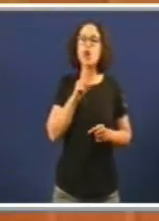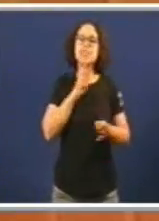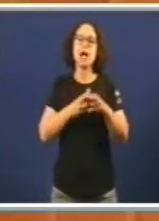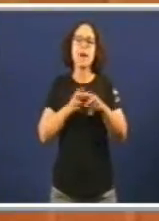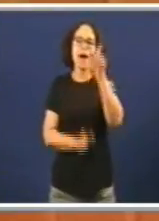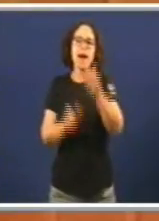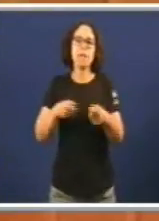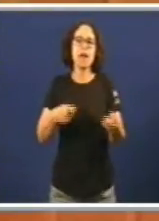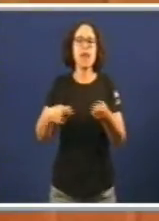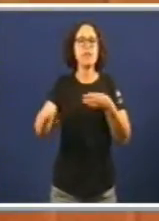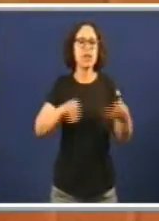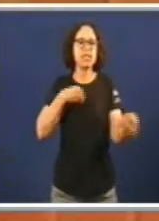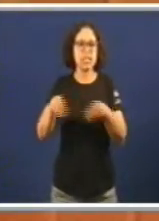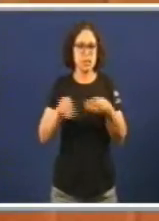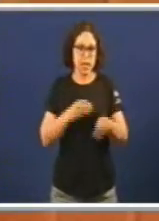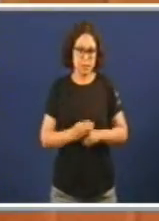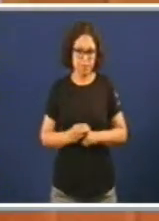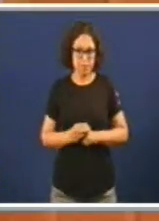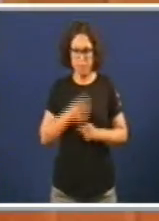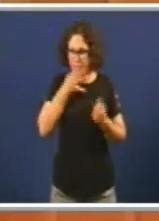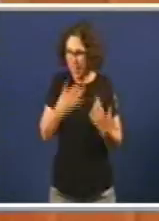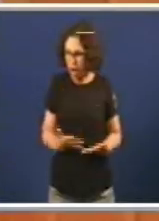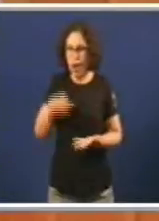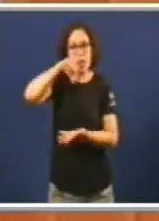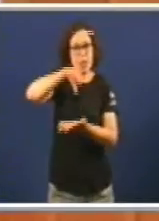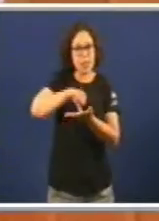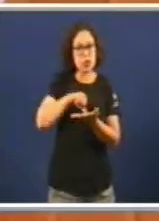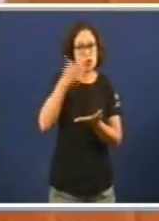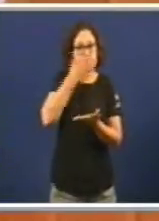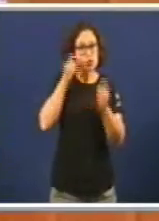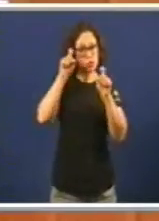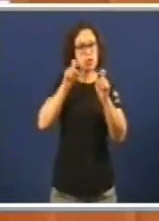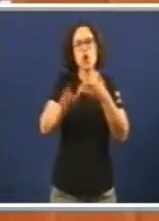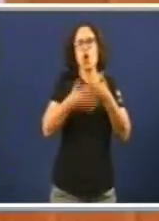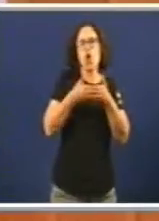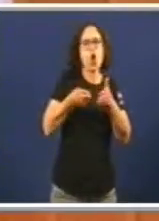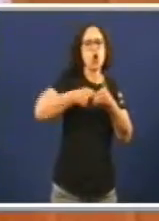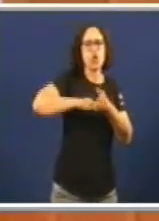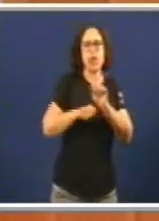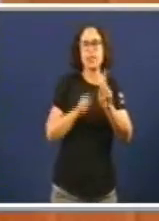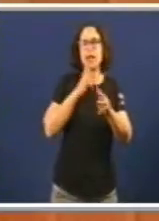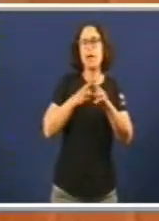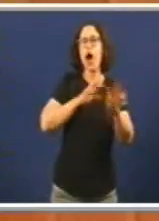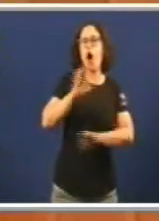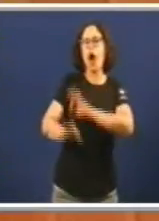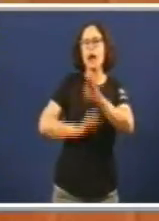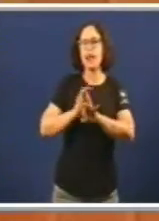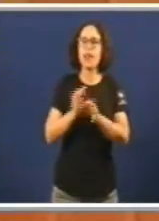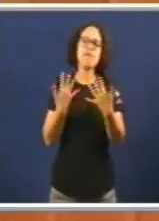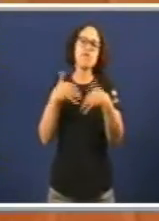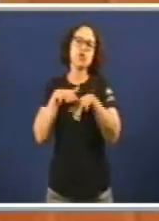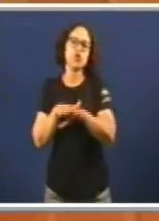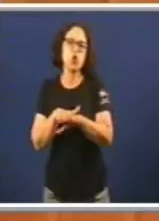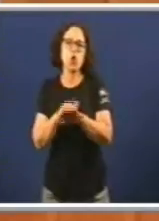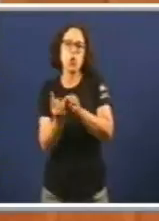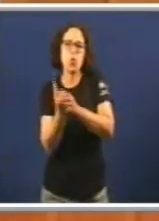o mercado laboral. E agora os peches de centros son reorganizacións, fusións e transformacións. Que